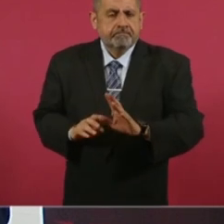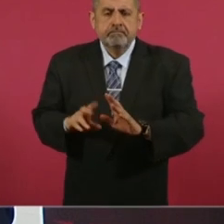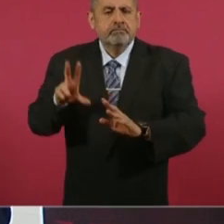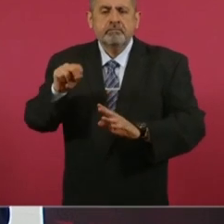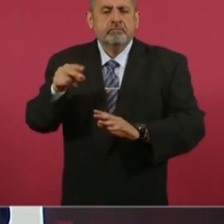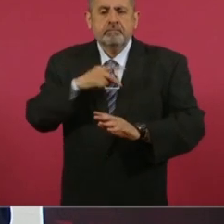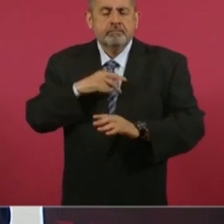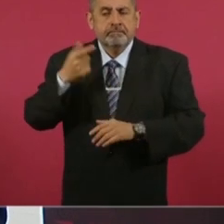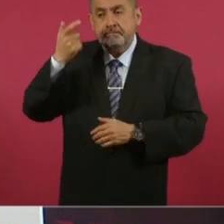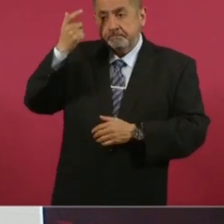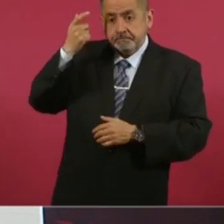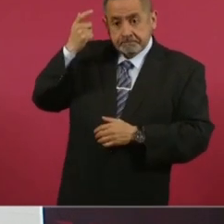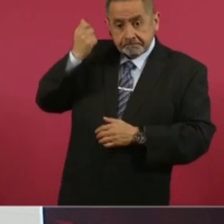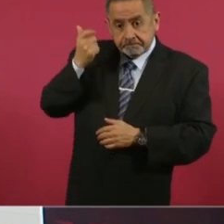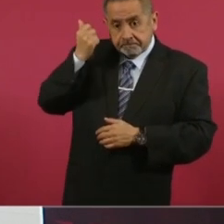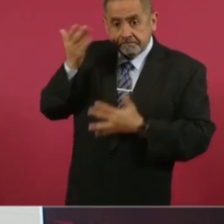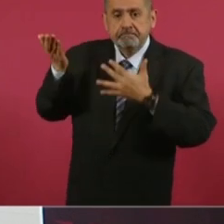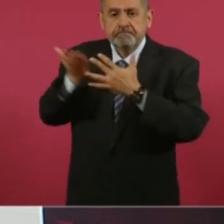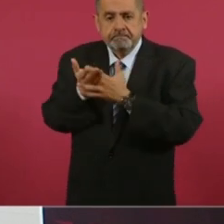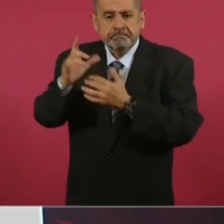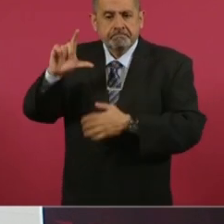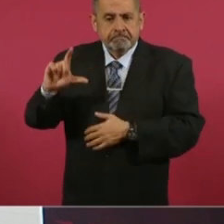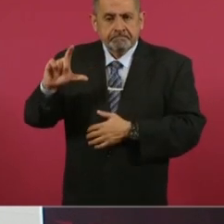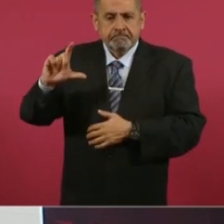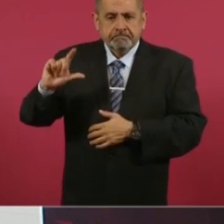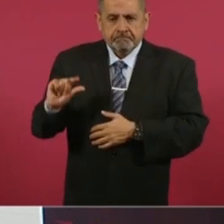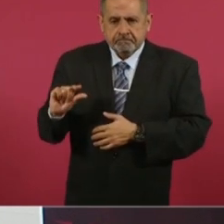se le reduzca a la mitad